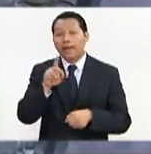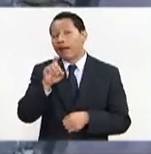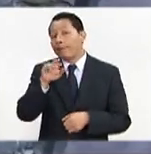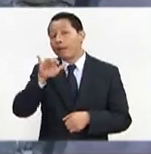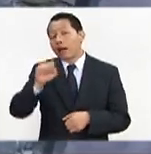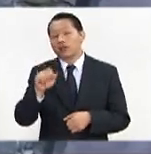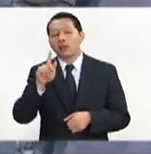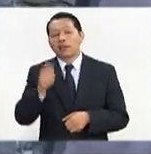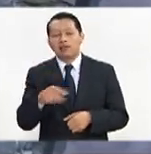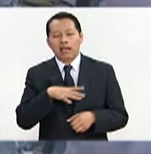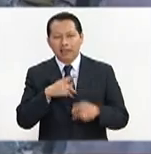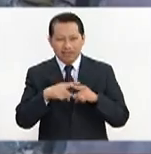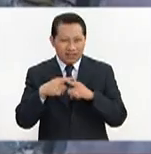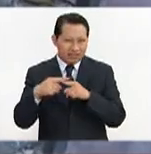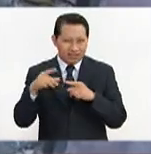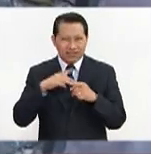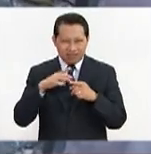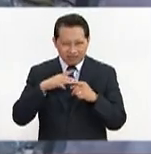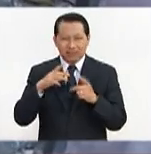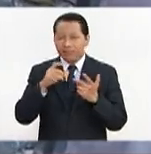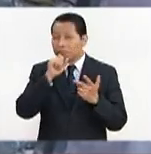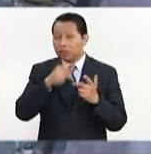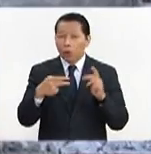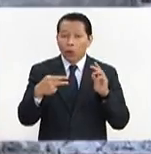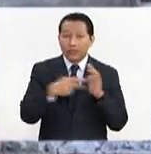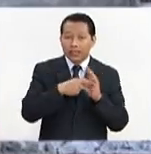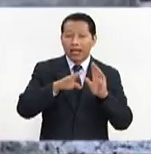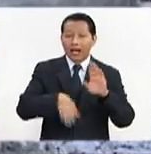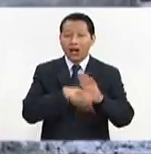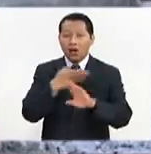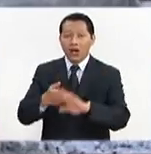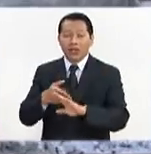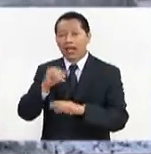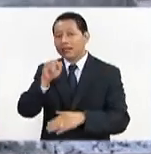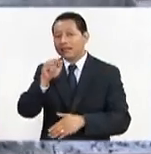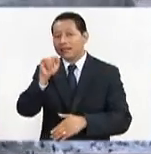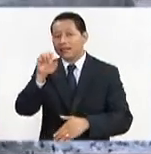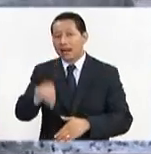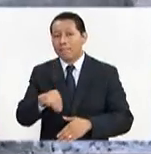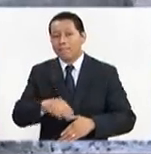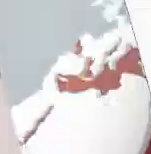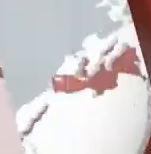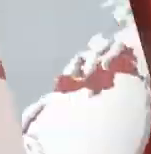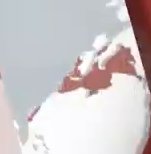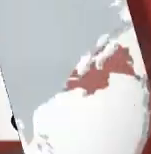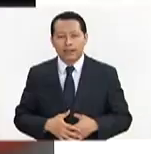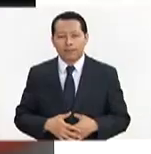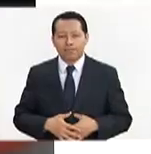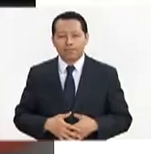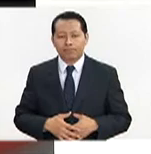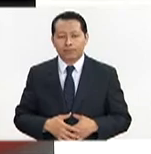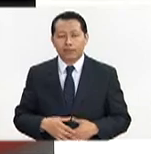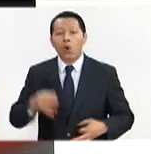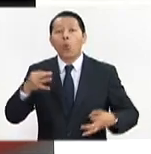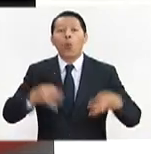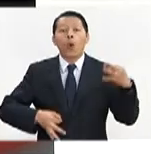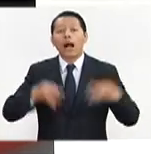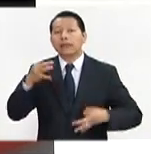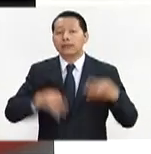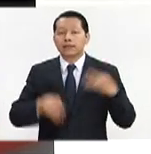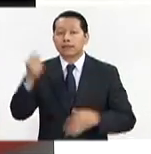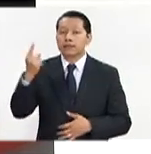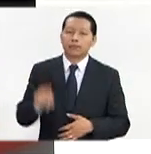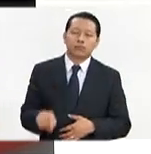en medio de varias ofensivas de las Fuerzas Armadas Sirias contra el Estado Islámico. Un juez ordenó